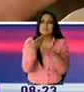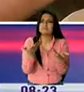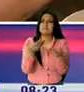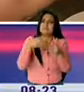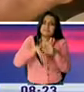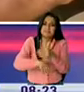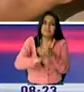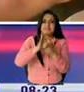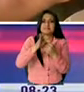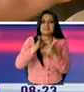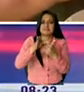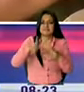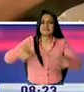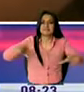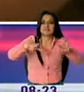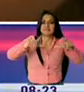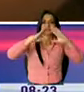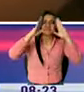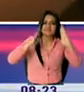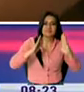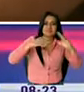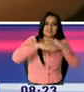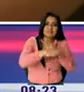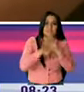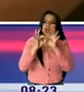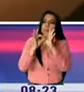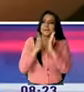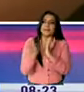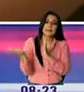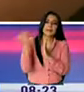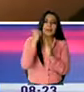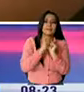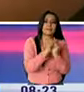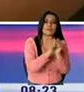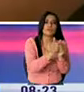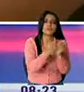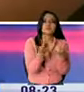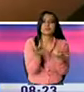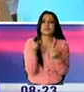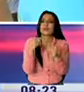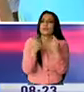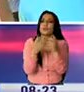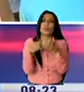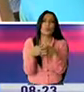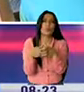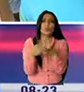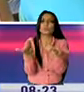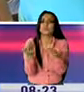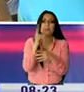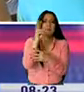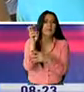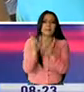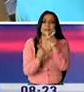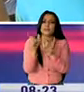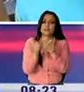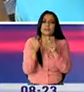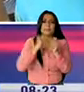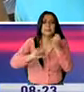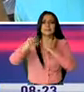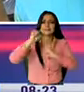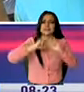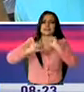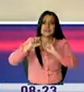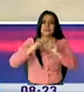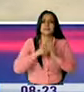nuestra posada. Entonces un compañero se lleva ejemplo, que venga un grupo de unas 20 personas, y sabe, compañero, usted se